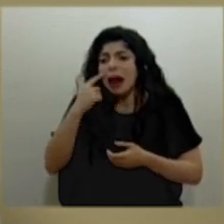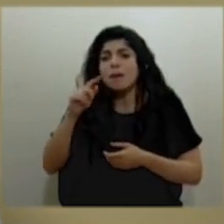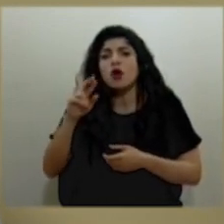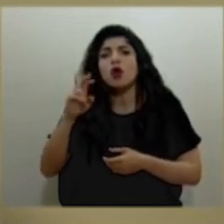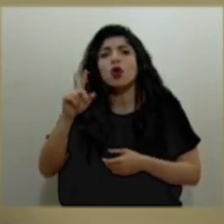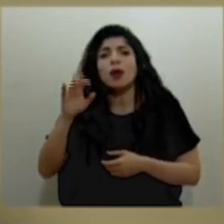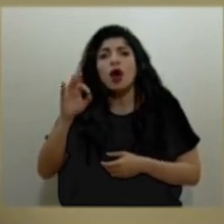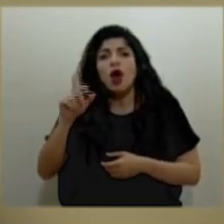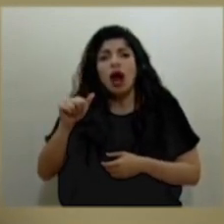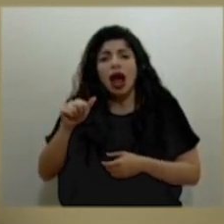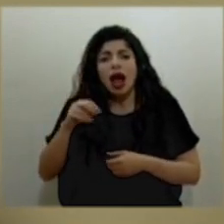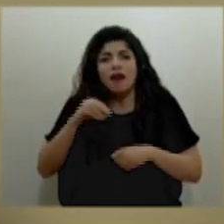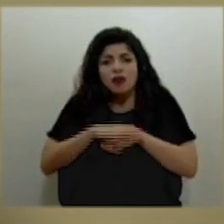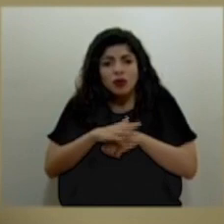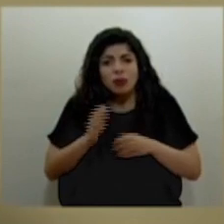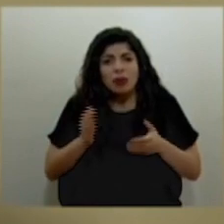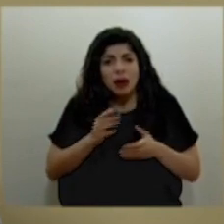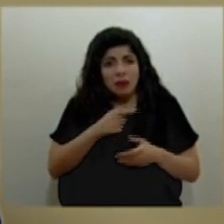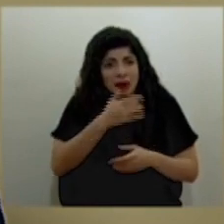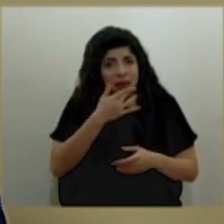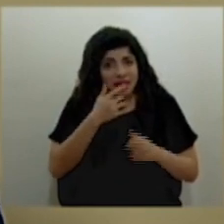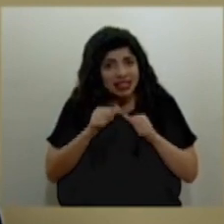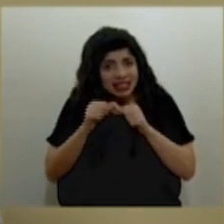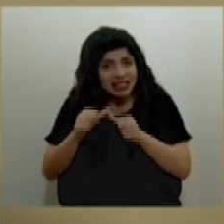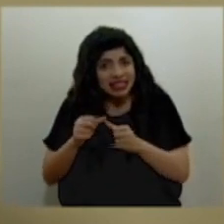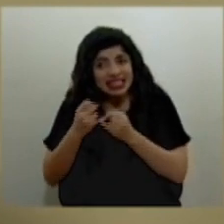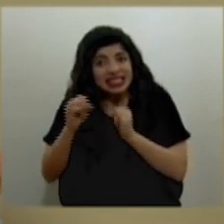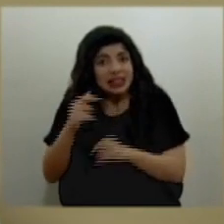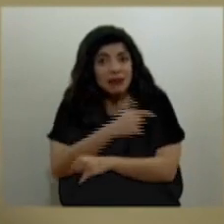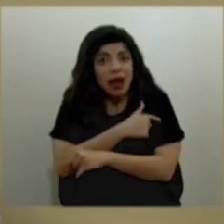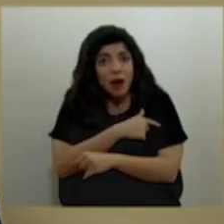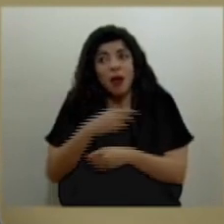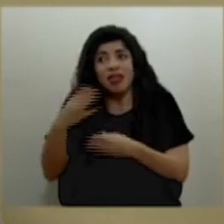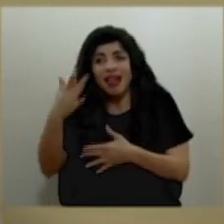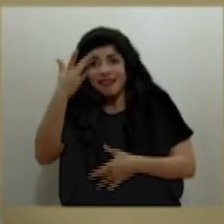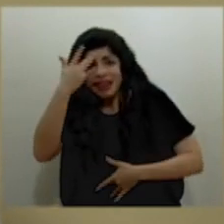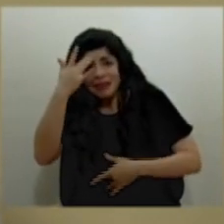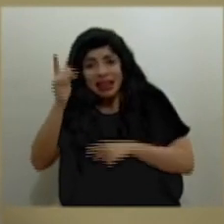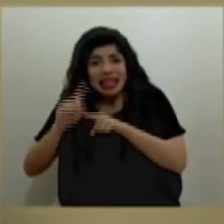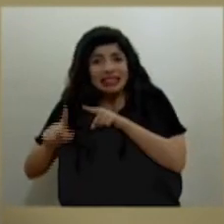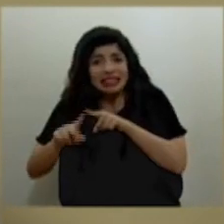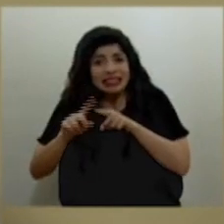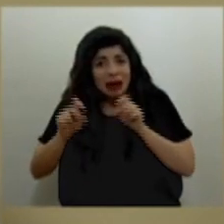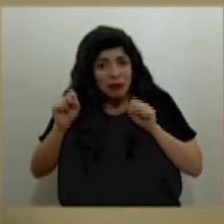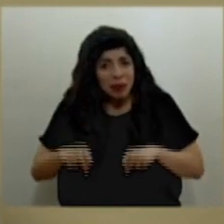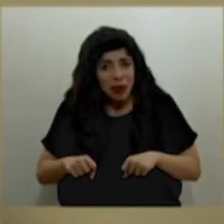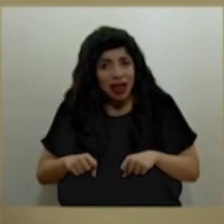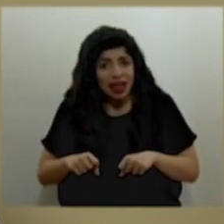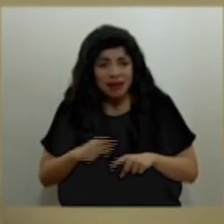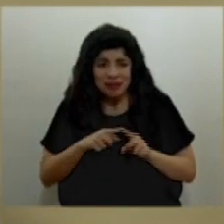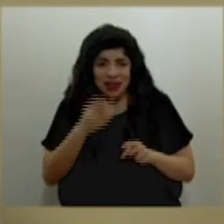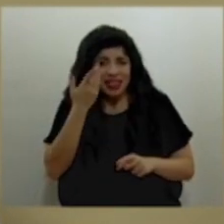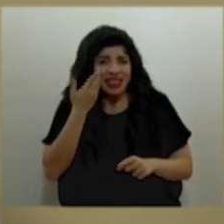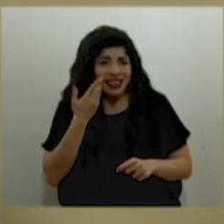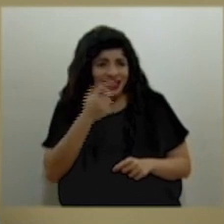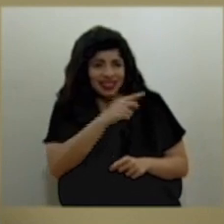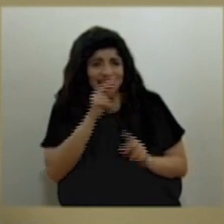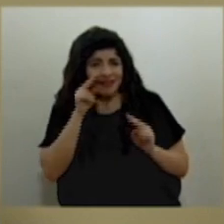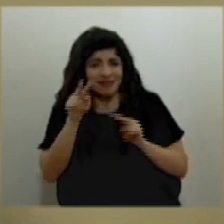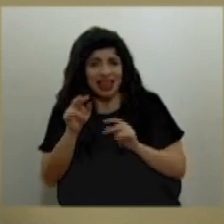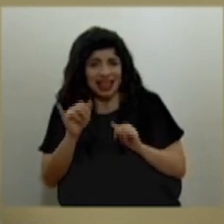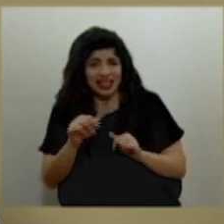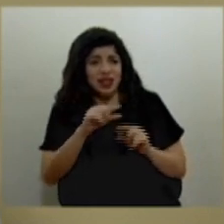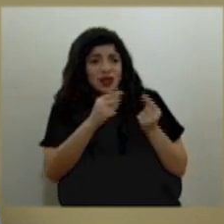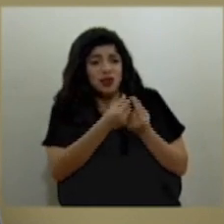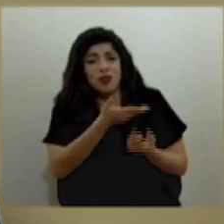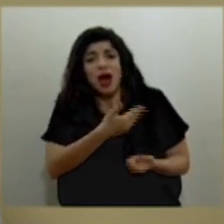rubiola congénita. Y eso pues es triste, se da en todo lado y claro que al final tenemos de esos grupos también en